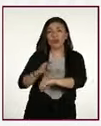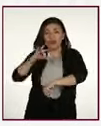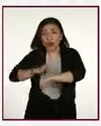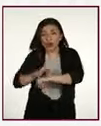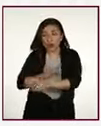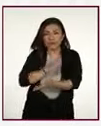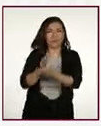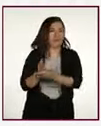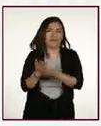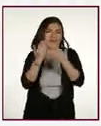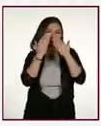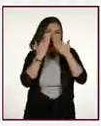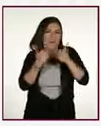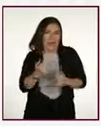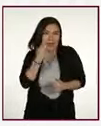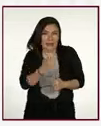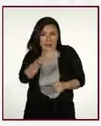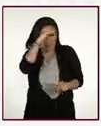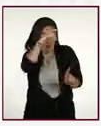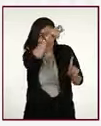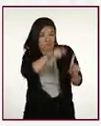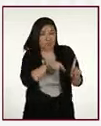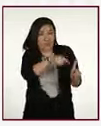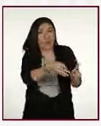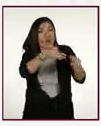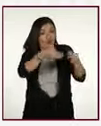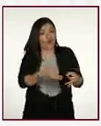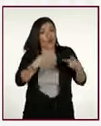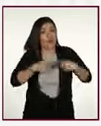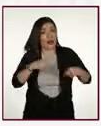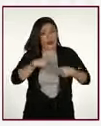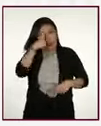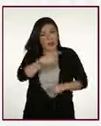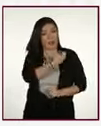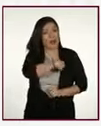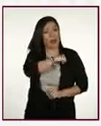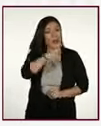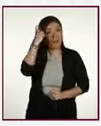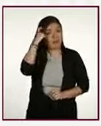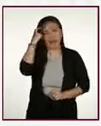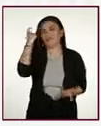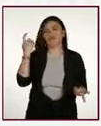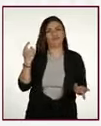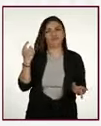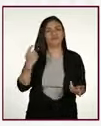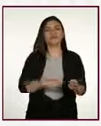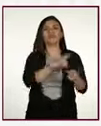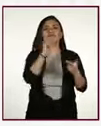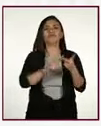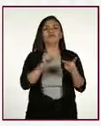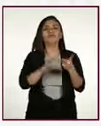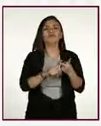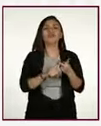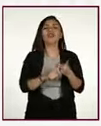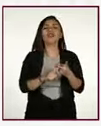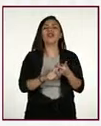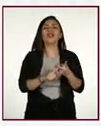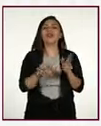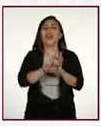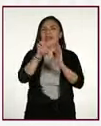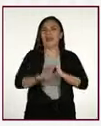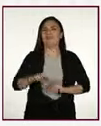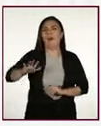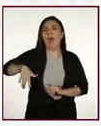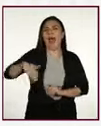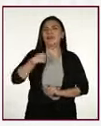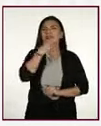no hay perfiles para poder hacer salud mental comunitaria. La perspectiva de salud pública y consumo de sustancias, que va un poco en el sentido del ejemplo que les acabo